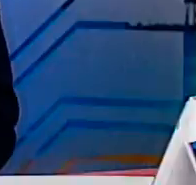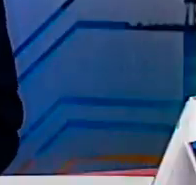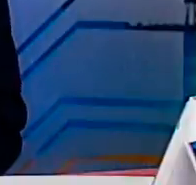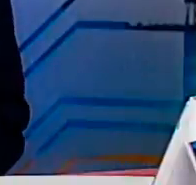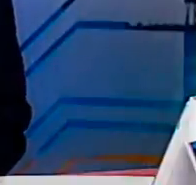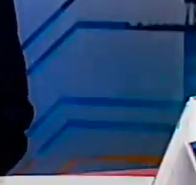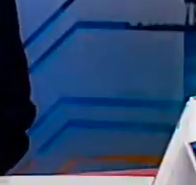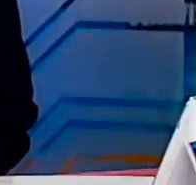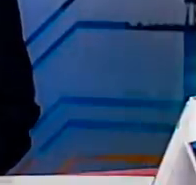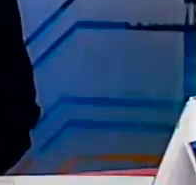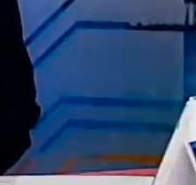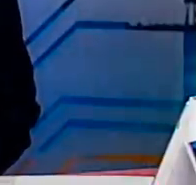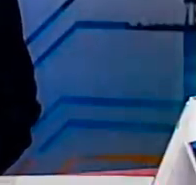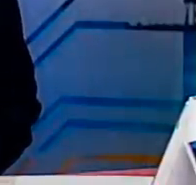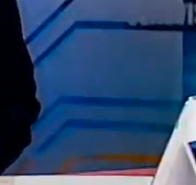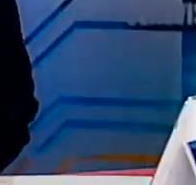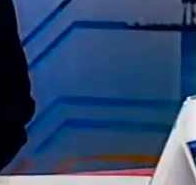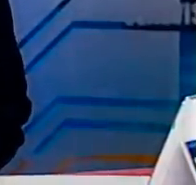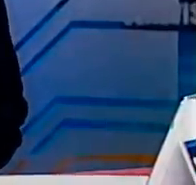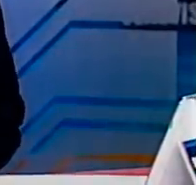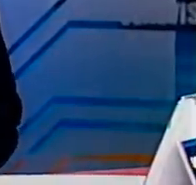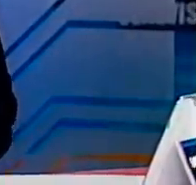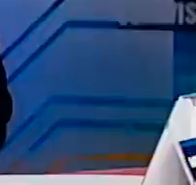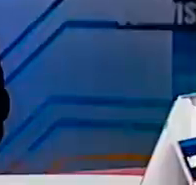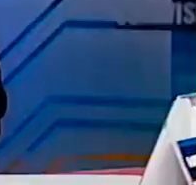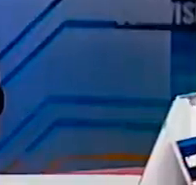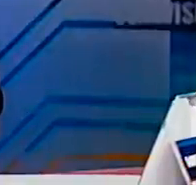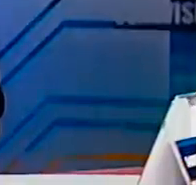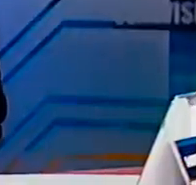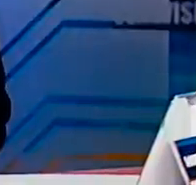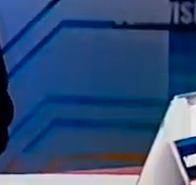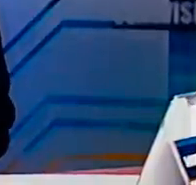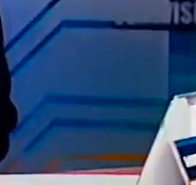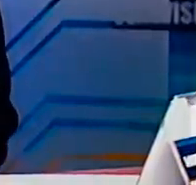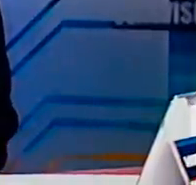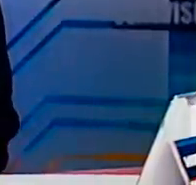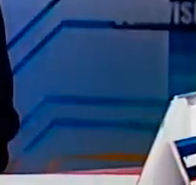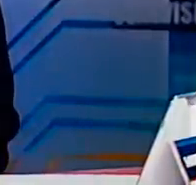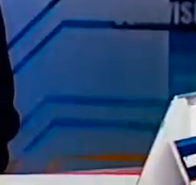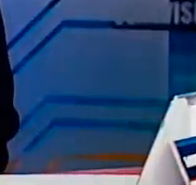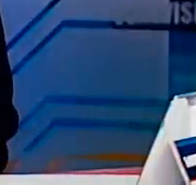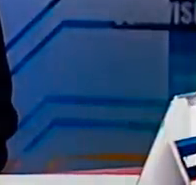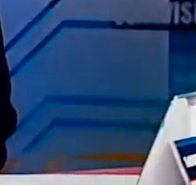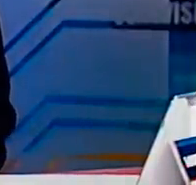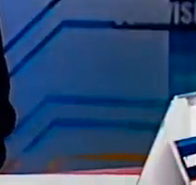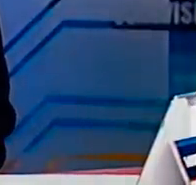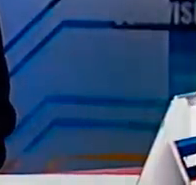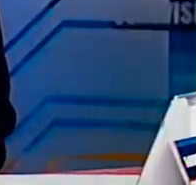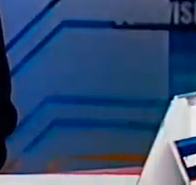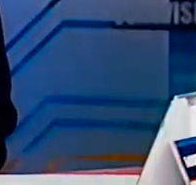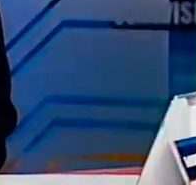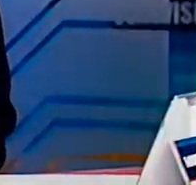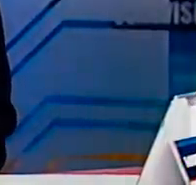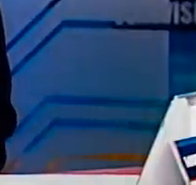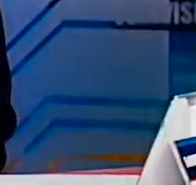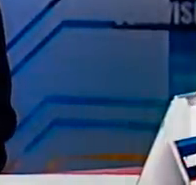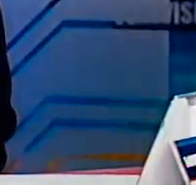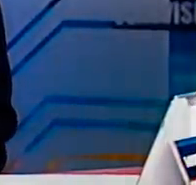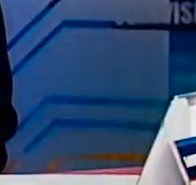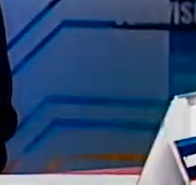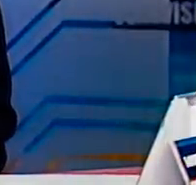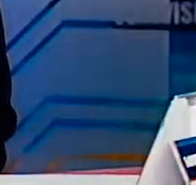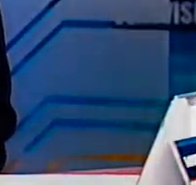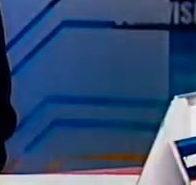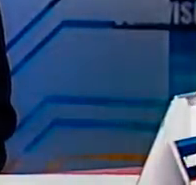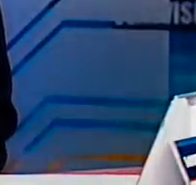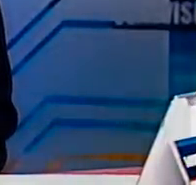Informaciones, desde ya les comentamos que nuestra compañera Andrina Yepes está muy pendiente de cada paso en la gira prevista por el presidente